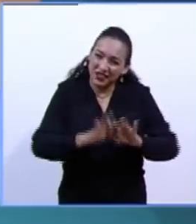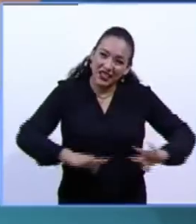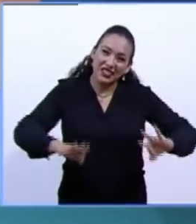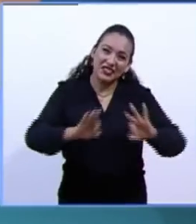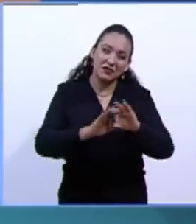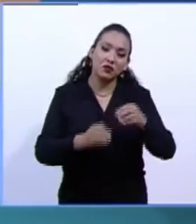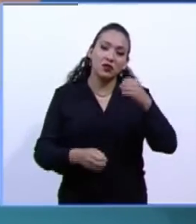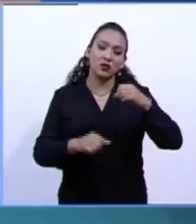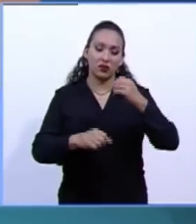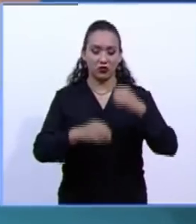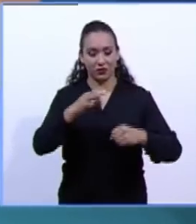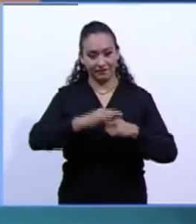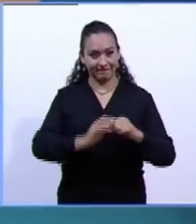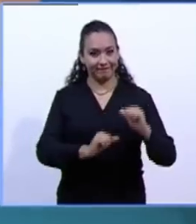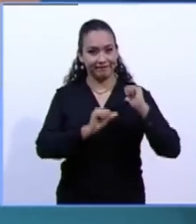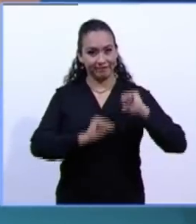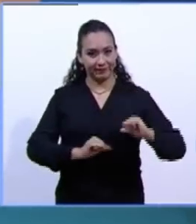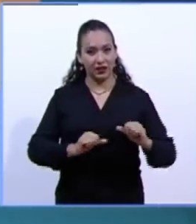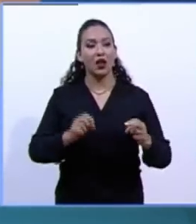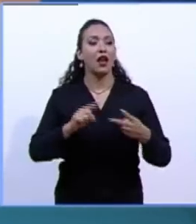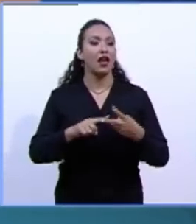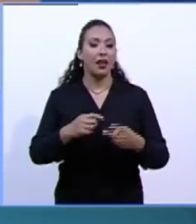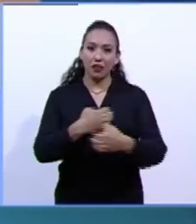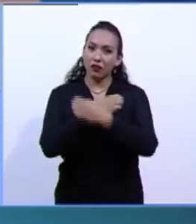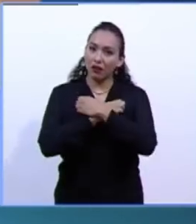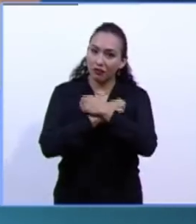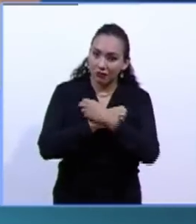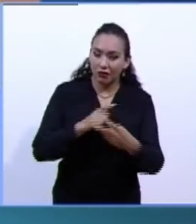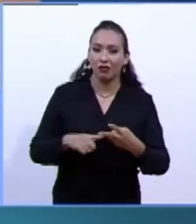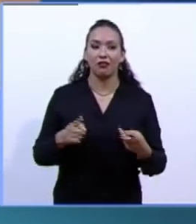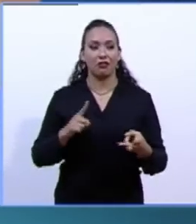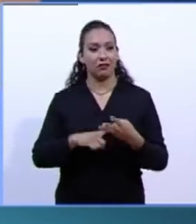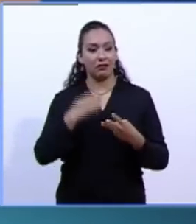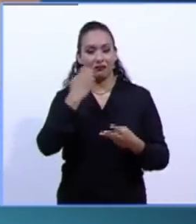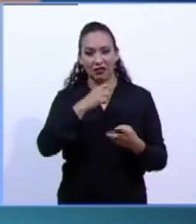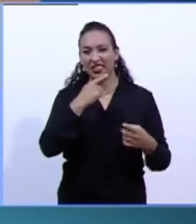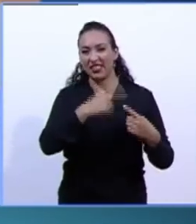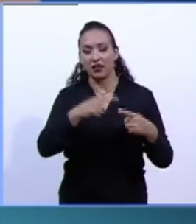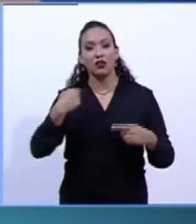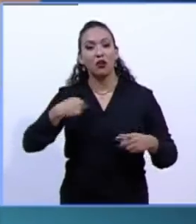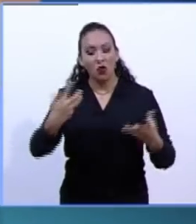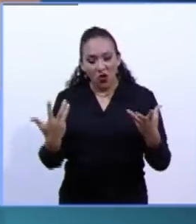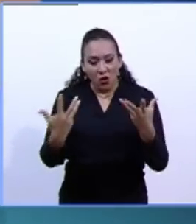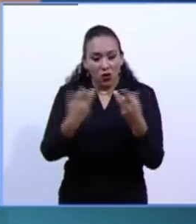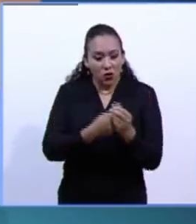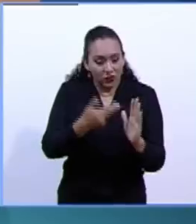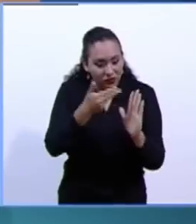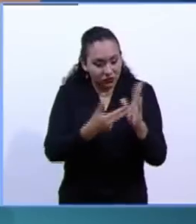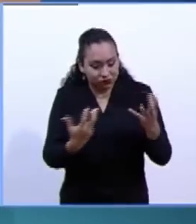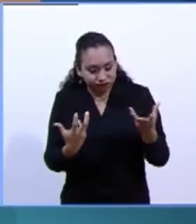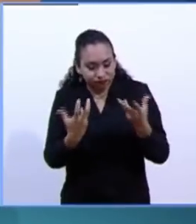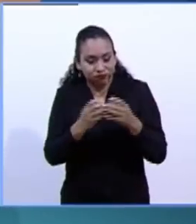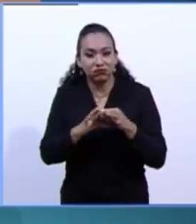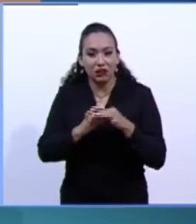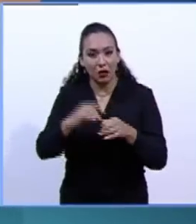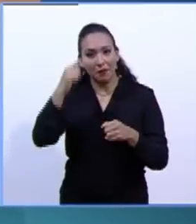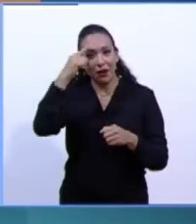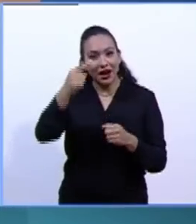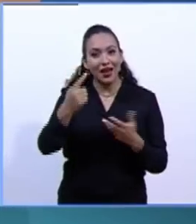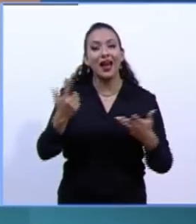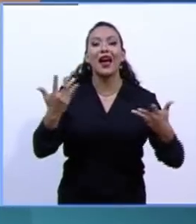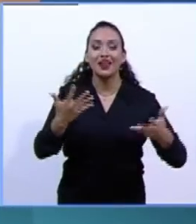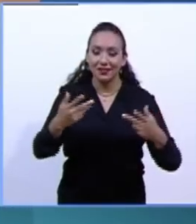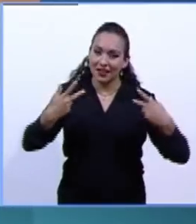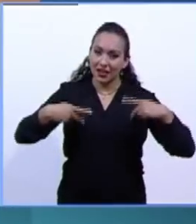electorales, las instituciones educativas, estemos a la vanguardia en la construcción de herramientas que nos permitan abonar a